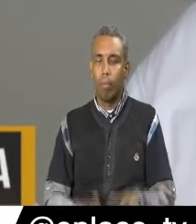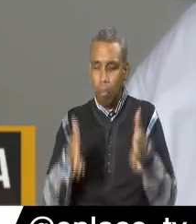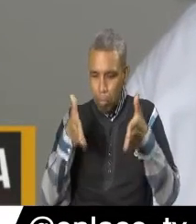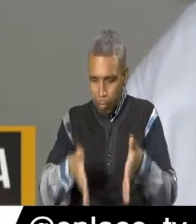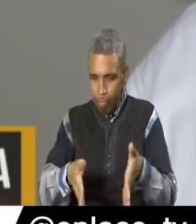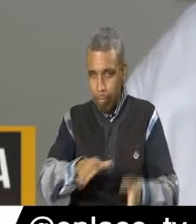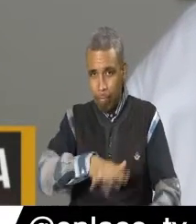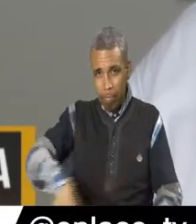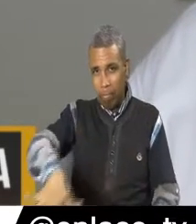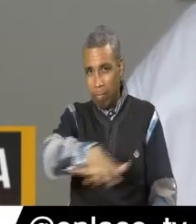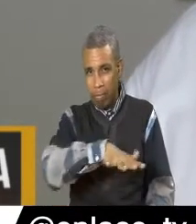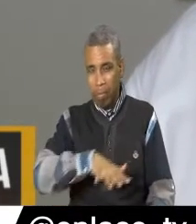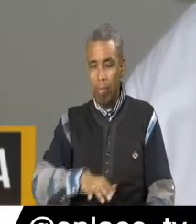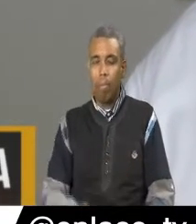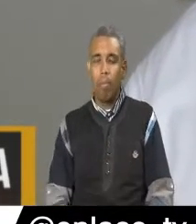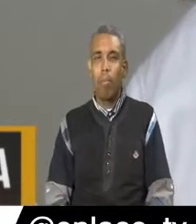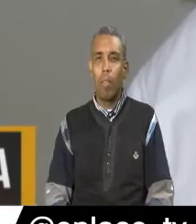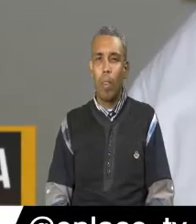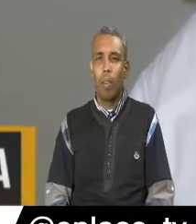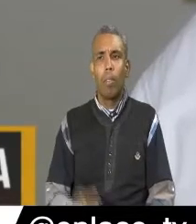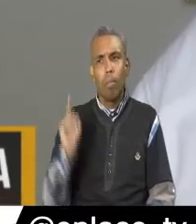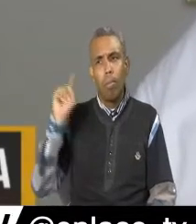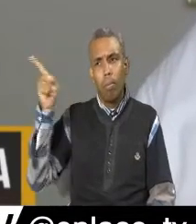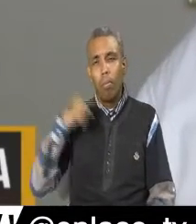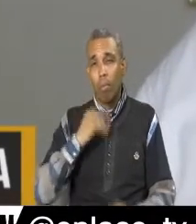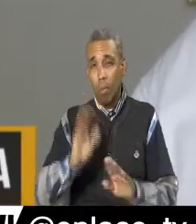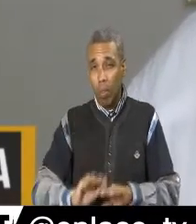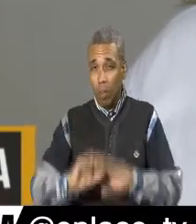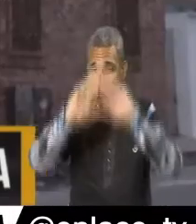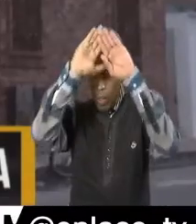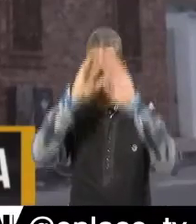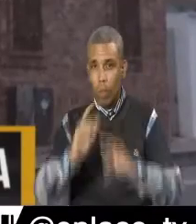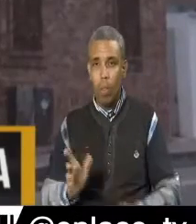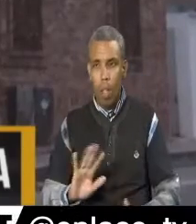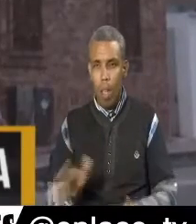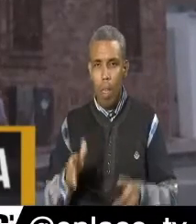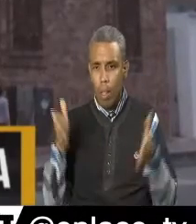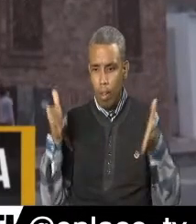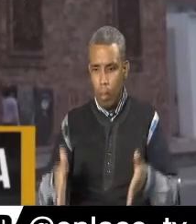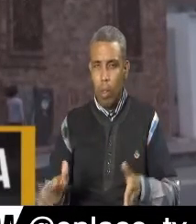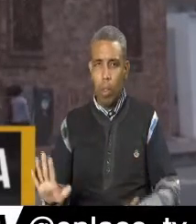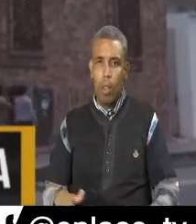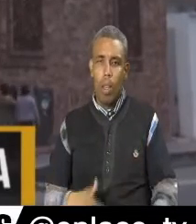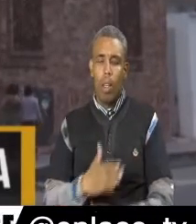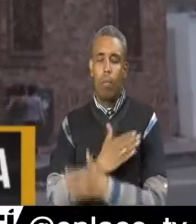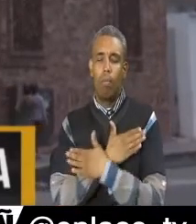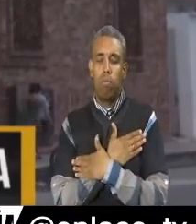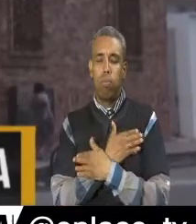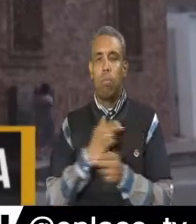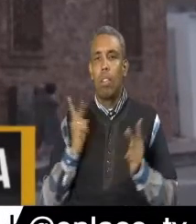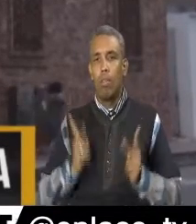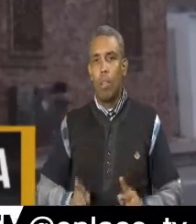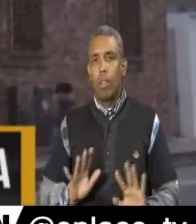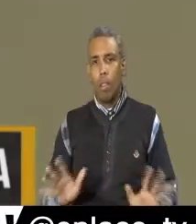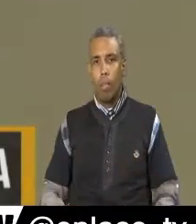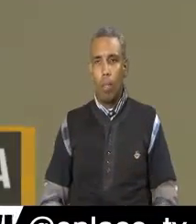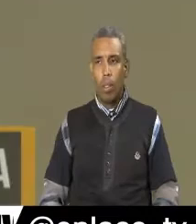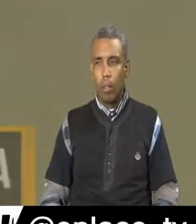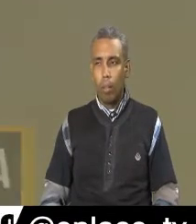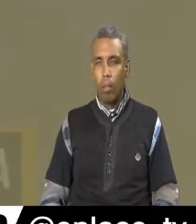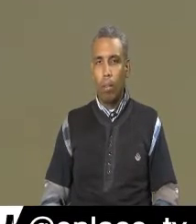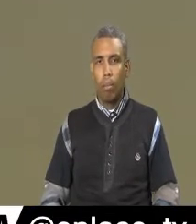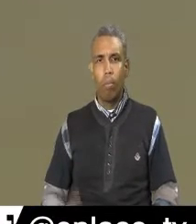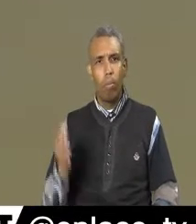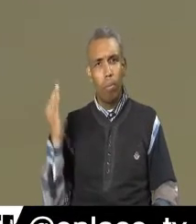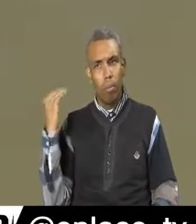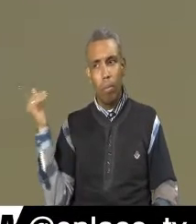el mausoleo de los sacerdotes que descanse en paz. Para este martes está previsto el sepelio del religioso, quien en días pasados había sido designado